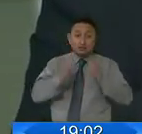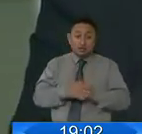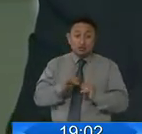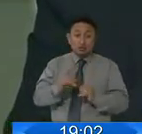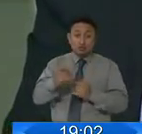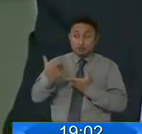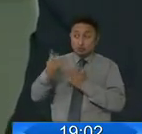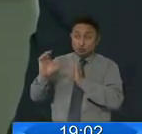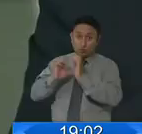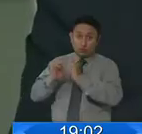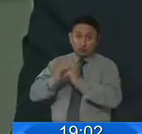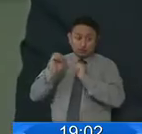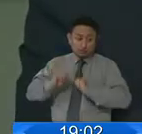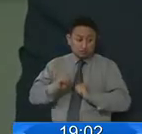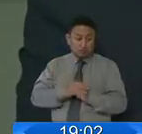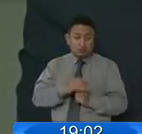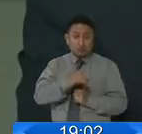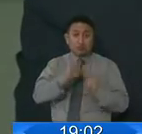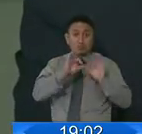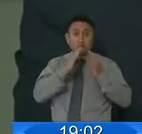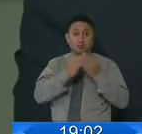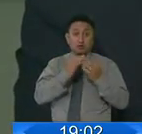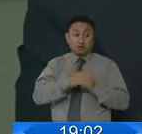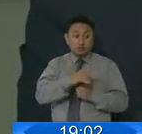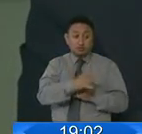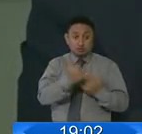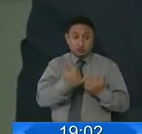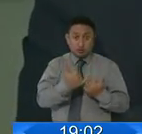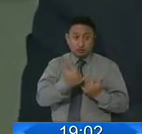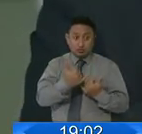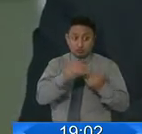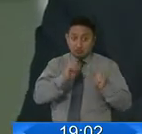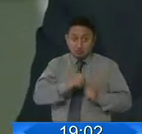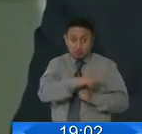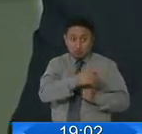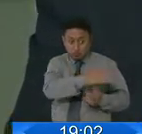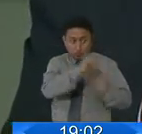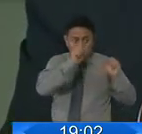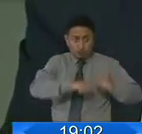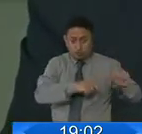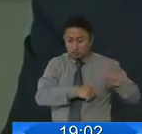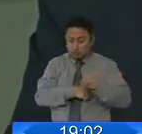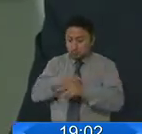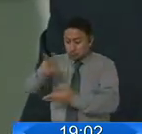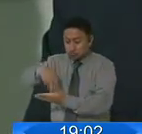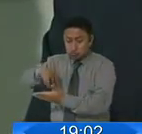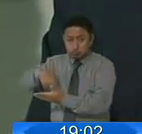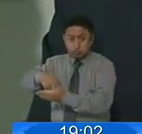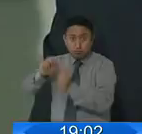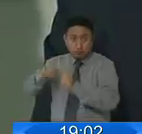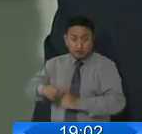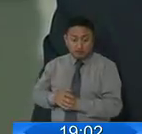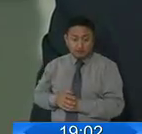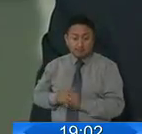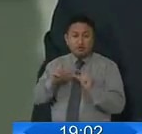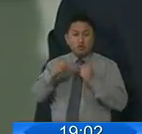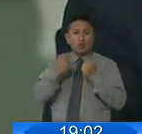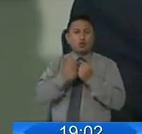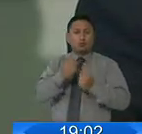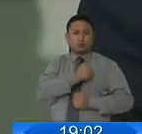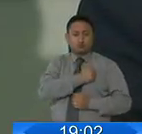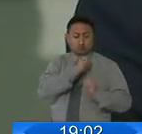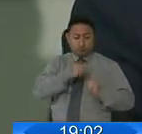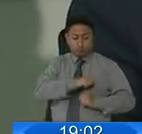que los familiares están teniendo en estos momentos acceso a toda esa información y que también el grupo de seguimiento va a